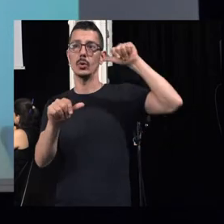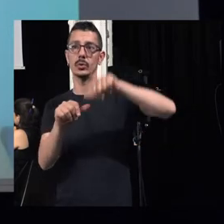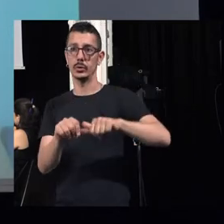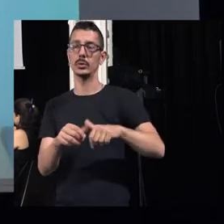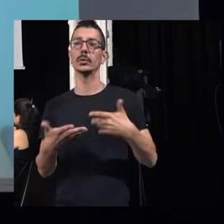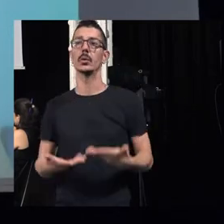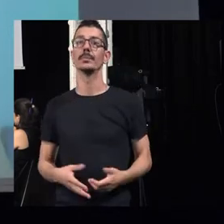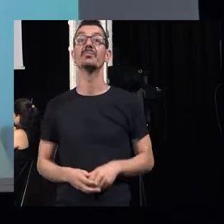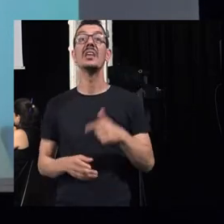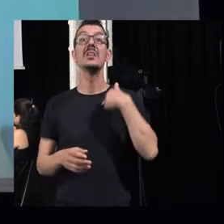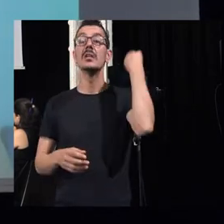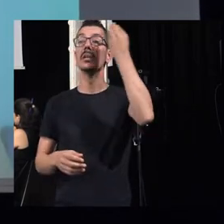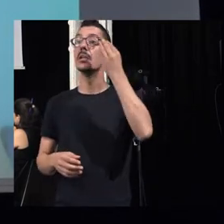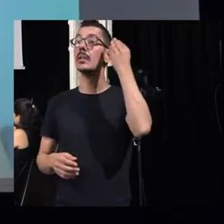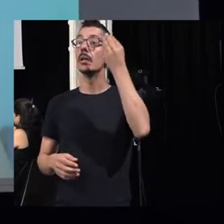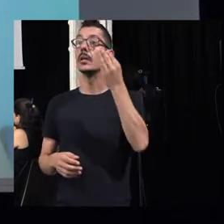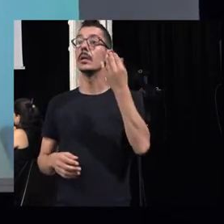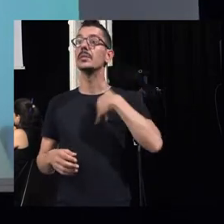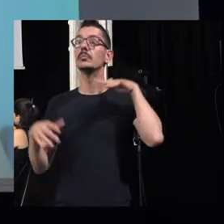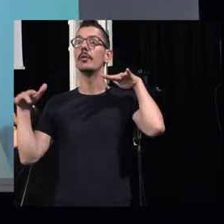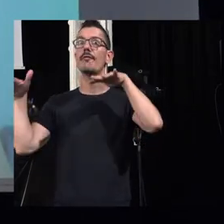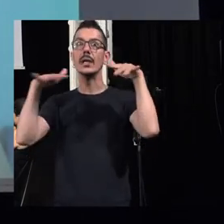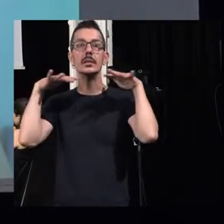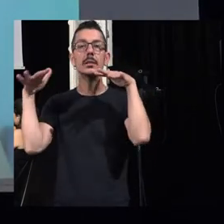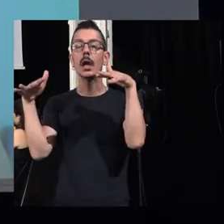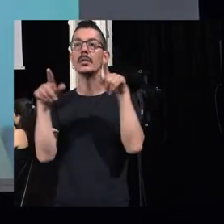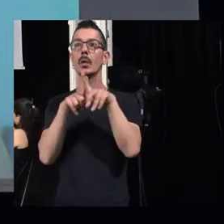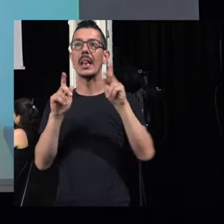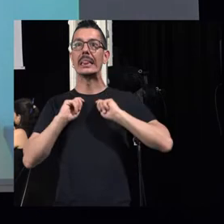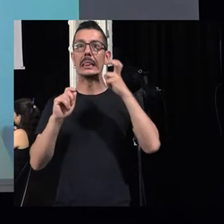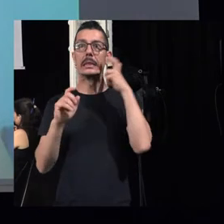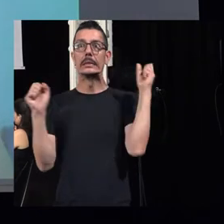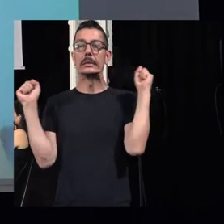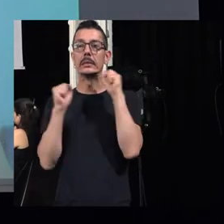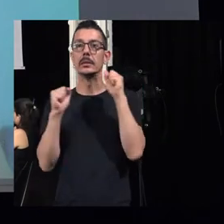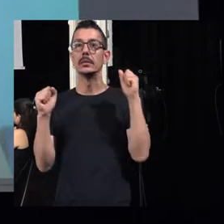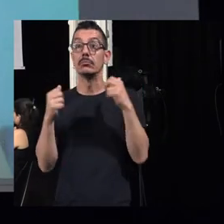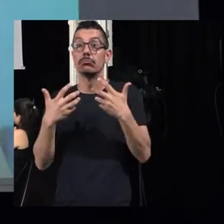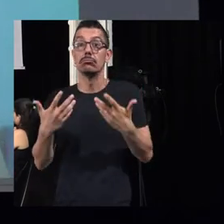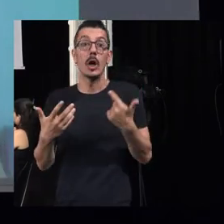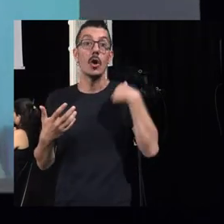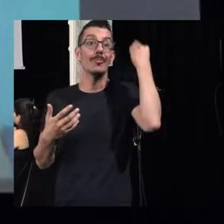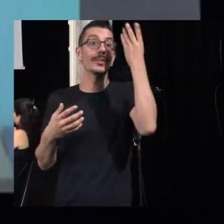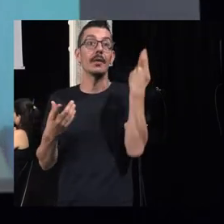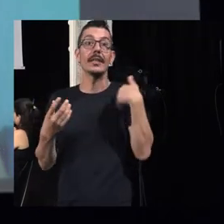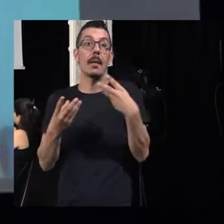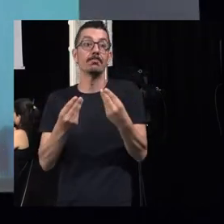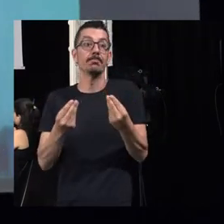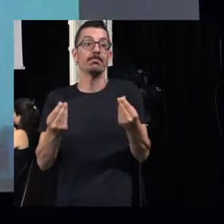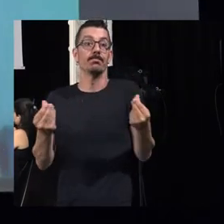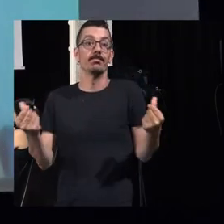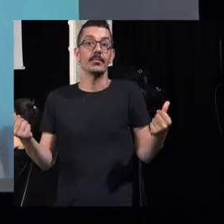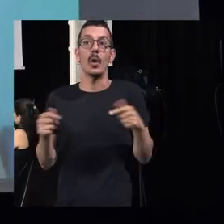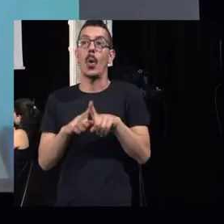Creía que estos fantasmas terroríficos de pronto ya no estaban tan